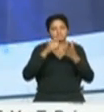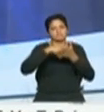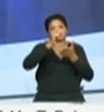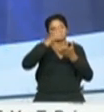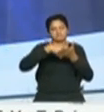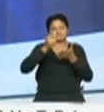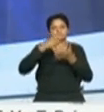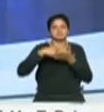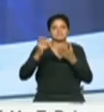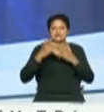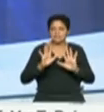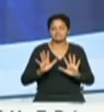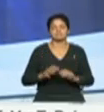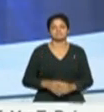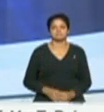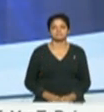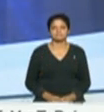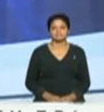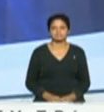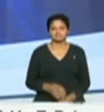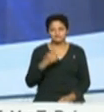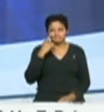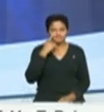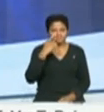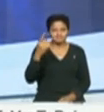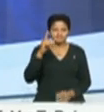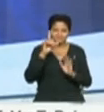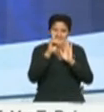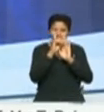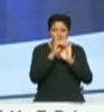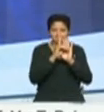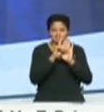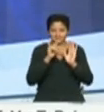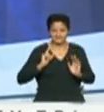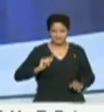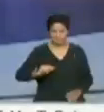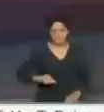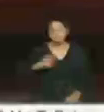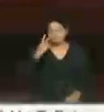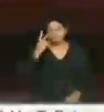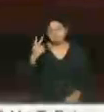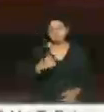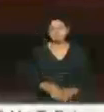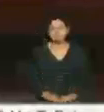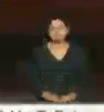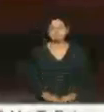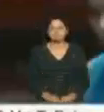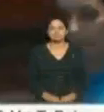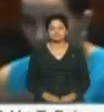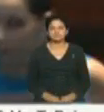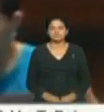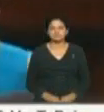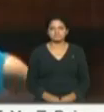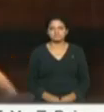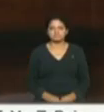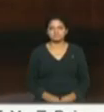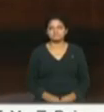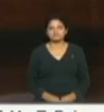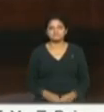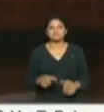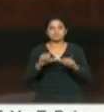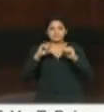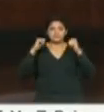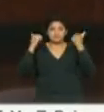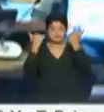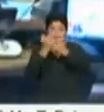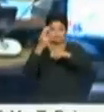la Asamblea Nacional. A continuación le mostramos los detalles de la sesión. Lo que se había tratado en el Pleno de la Asamblea Nacional